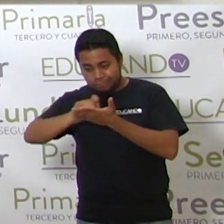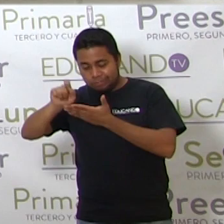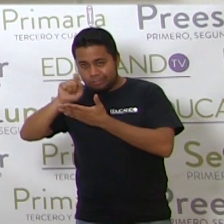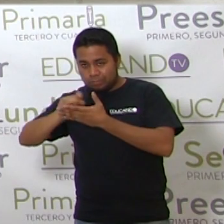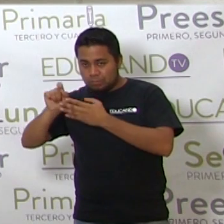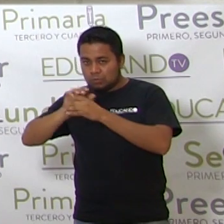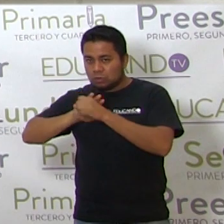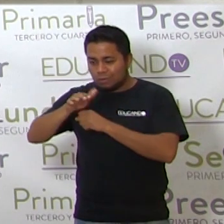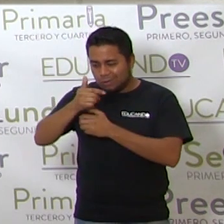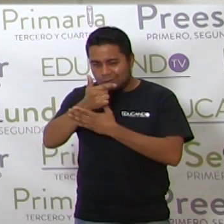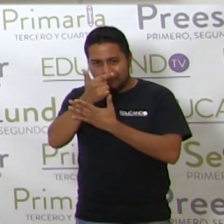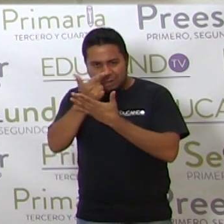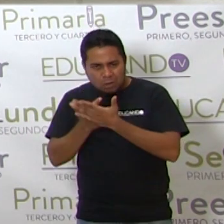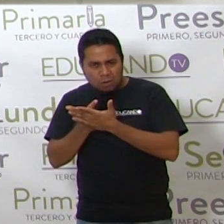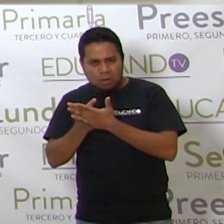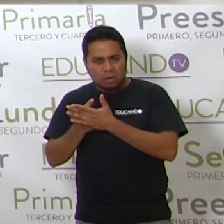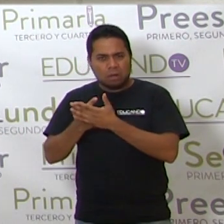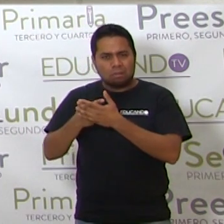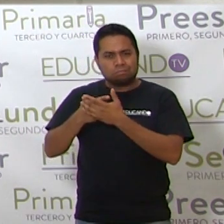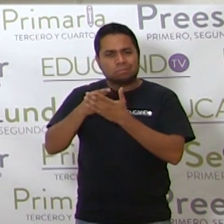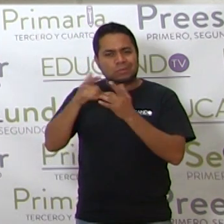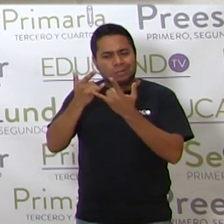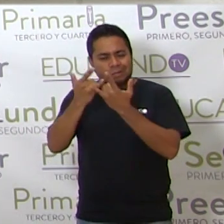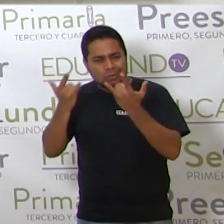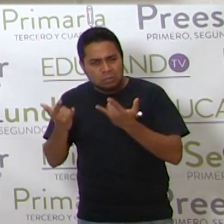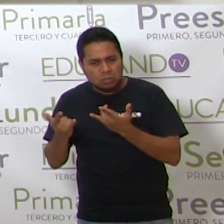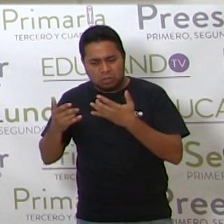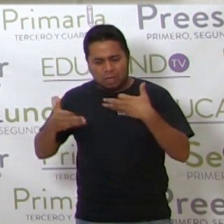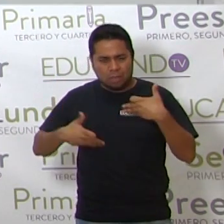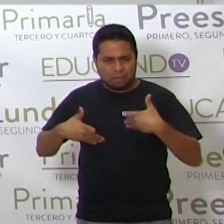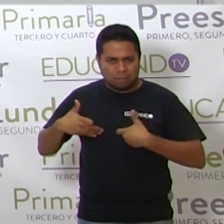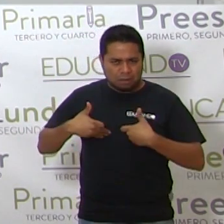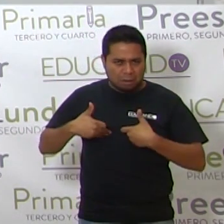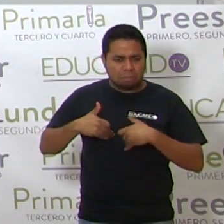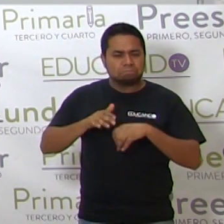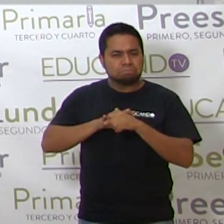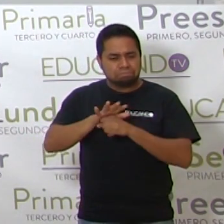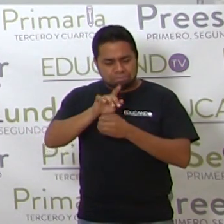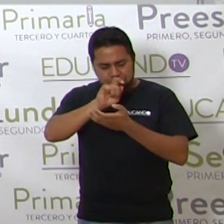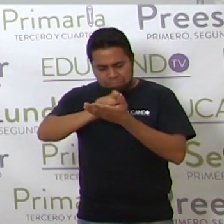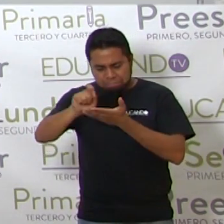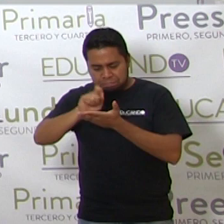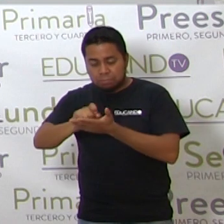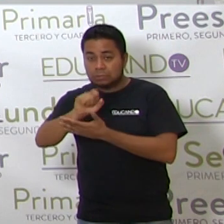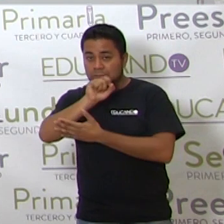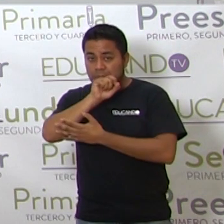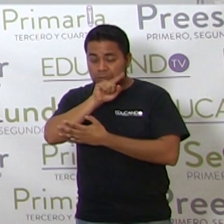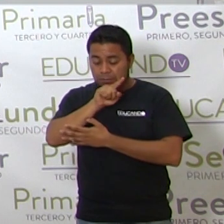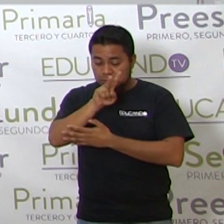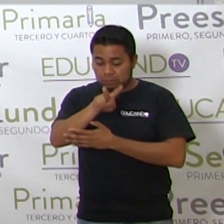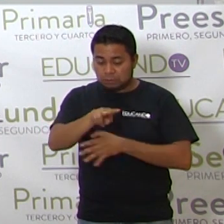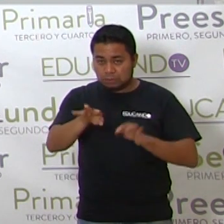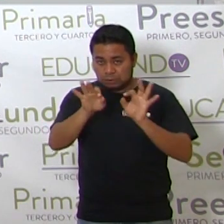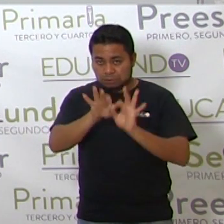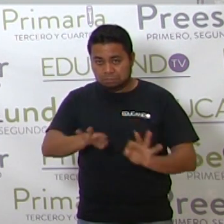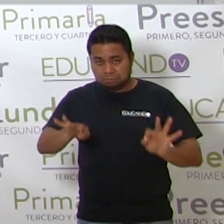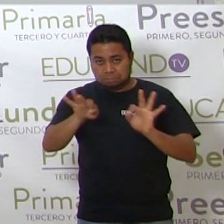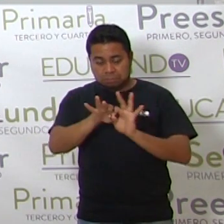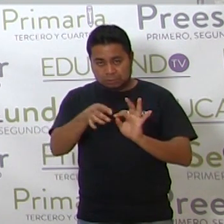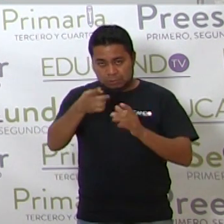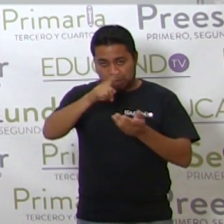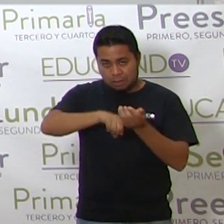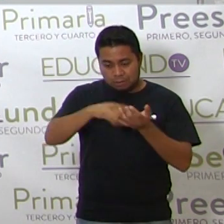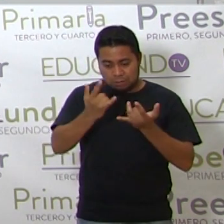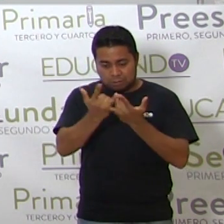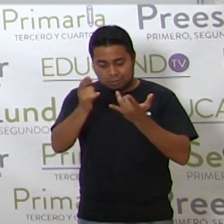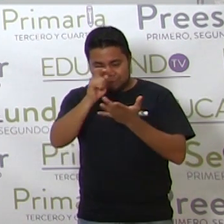el guión de teatro y los libretos es muy importante que en este guión de teatro